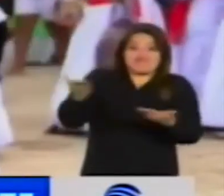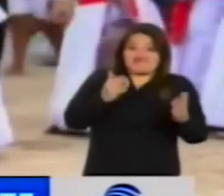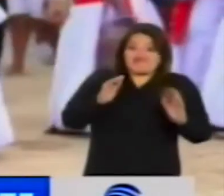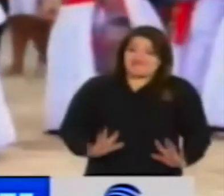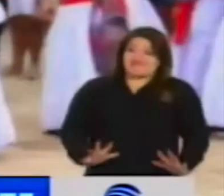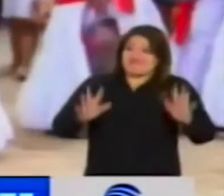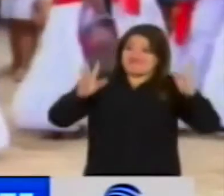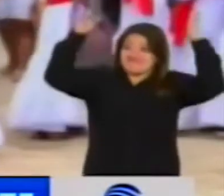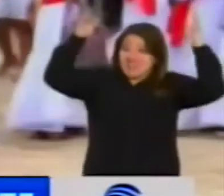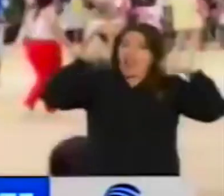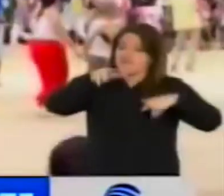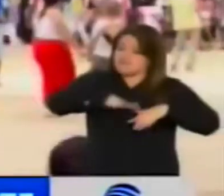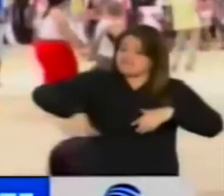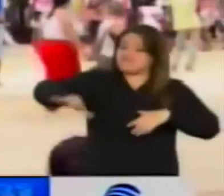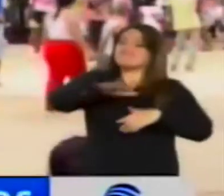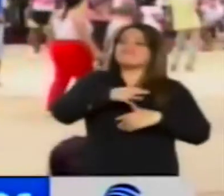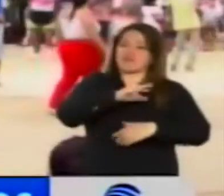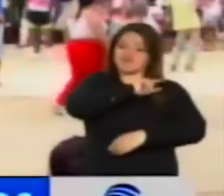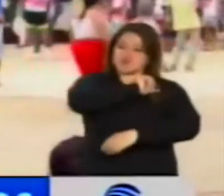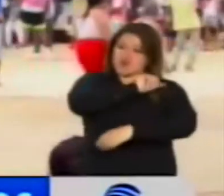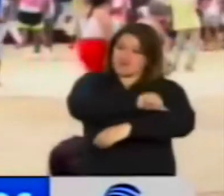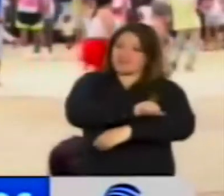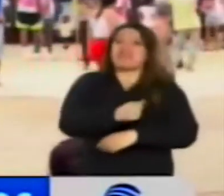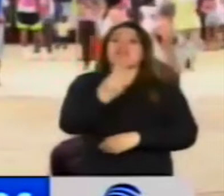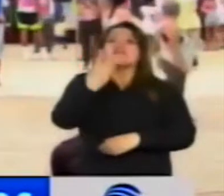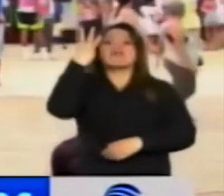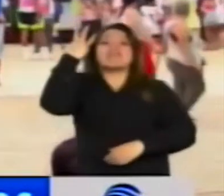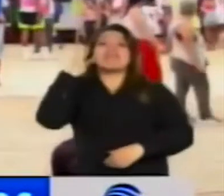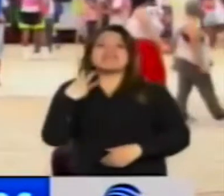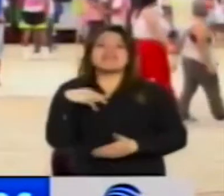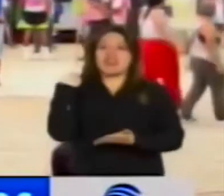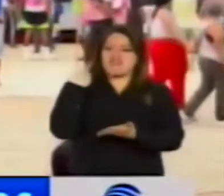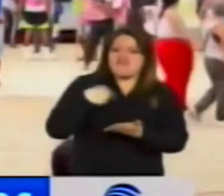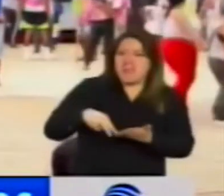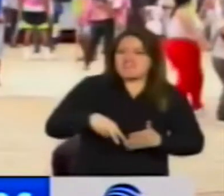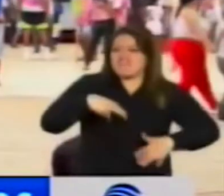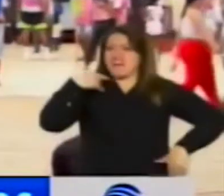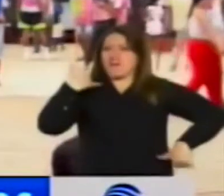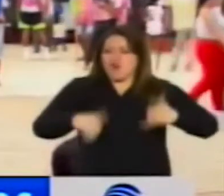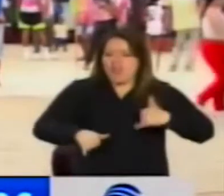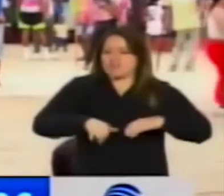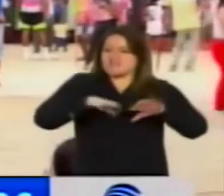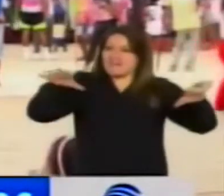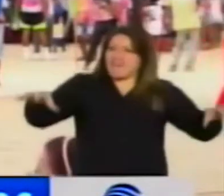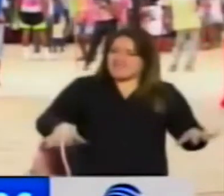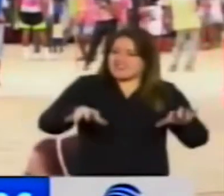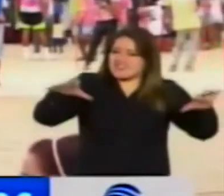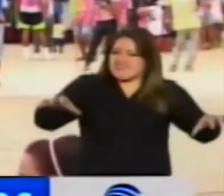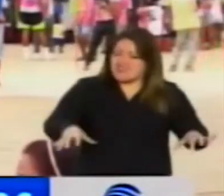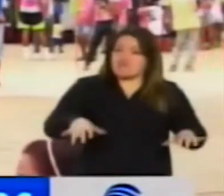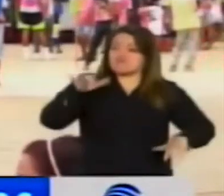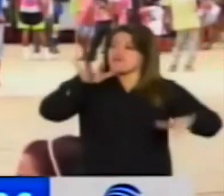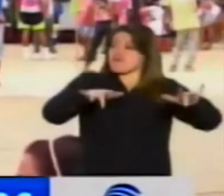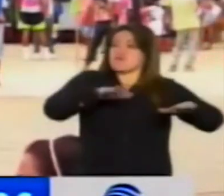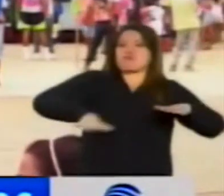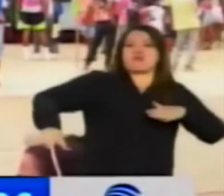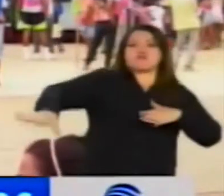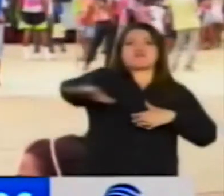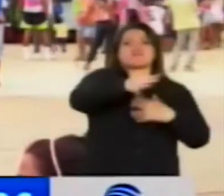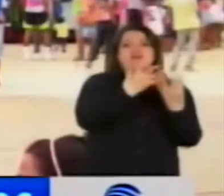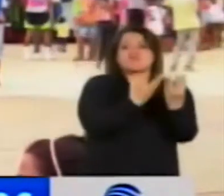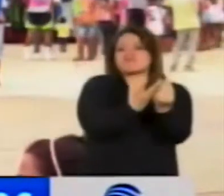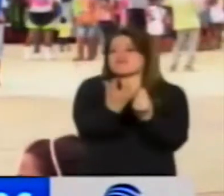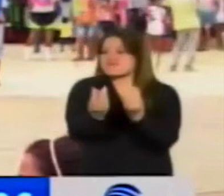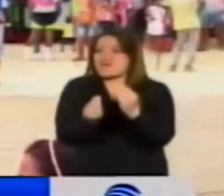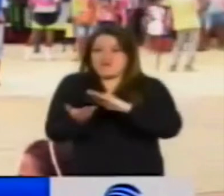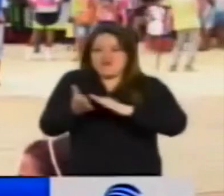de Bullerengue de Necoclí. Son 3 días de fiesta donde propios y turistas podrán vivir con intensidad esta mezcla única